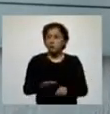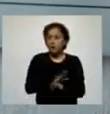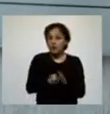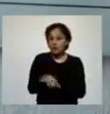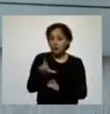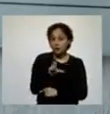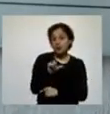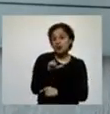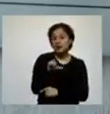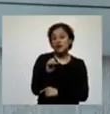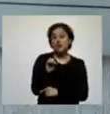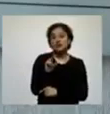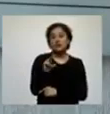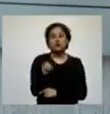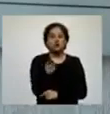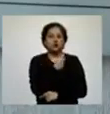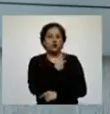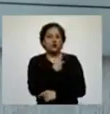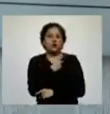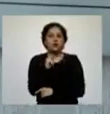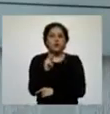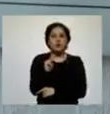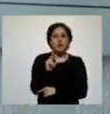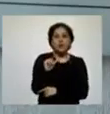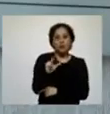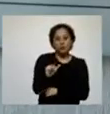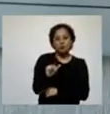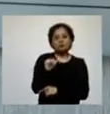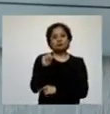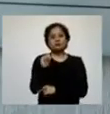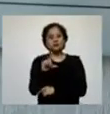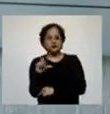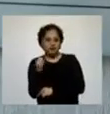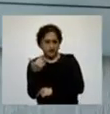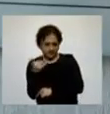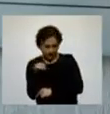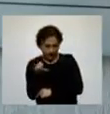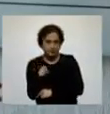de Paul Jambes, la obertura, por supuesto,